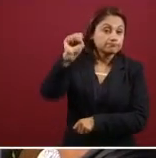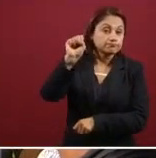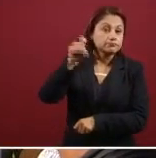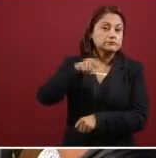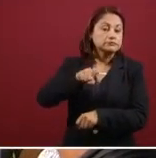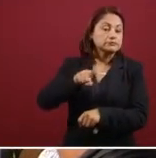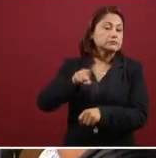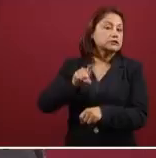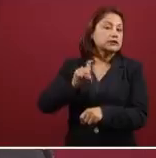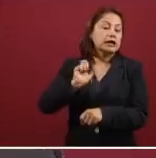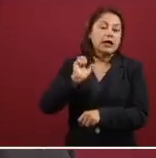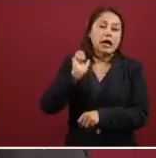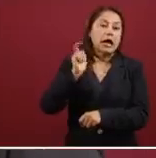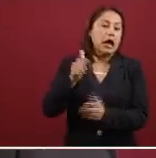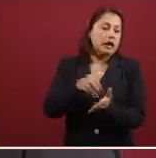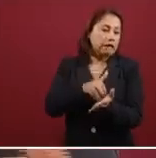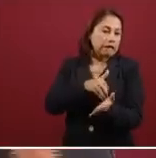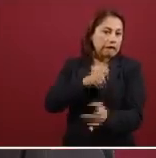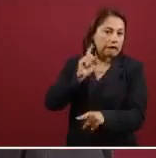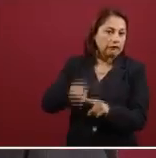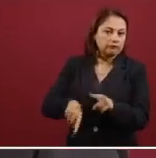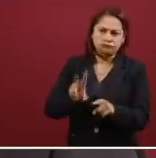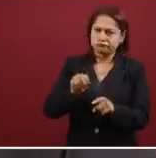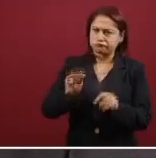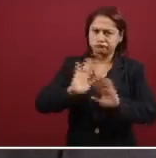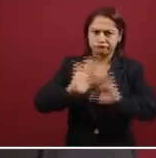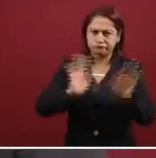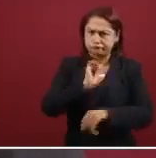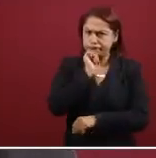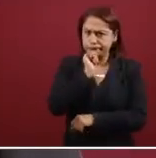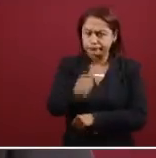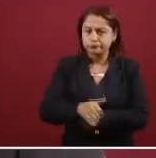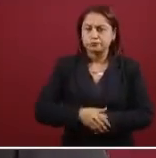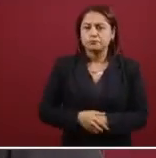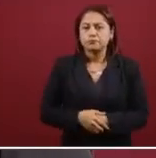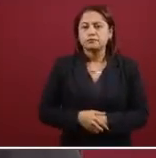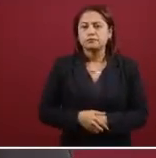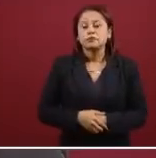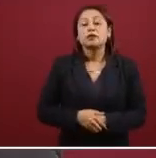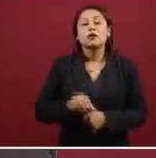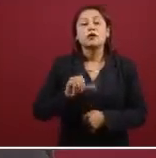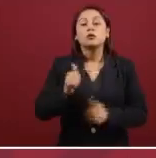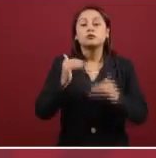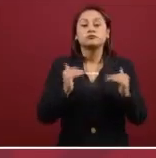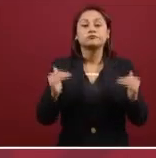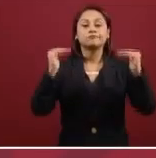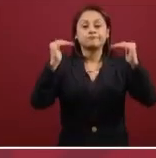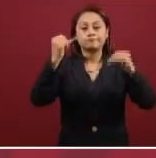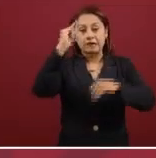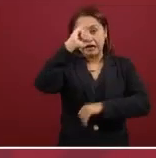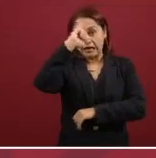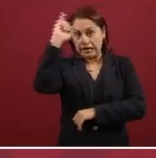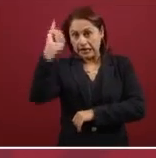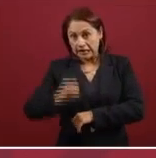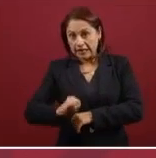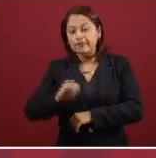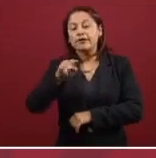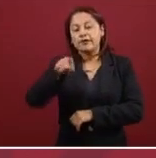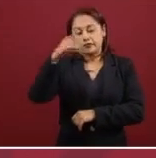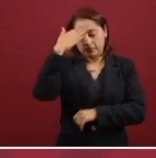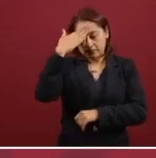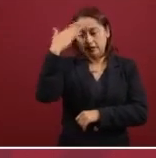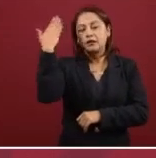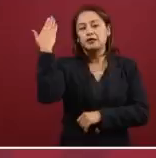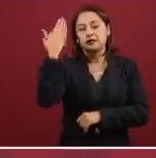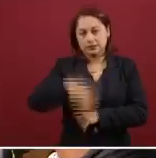problema en sus ingresos. En otros niveles, sobre todo en los más altos, pues ustedes ya conocen que hubo reducción